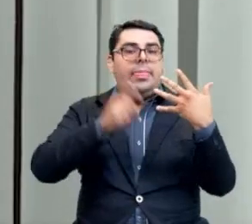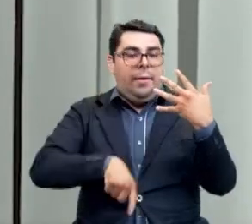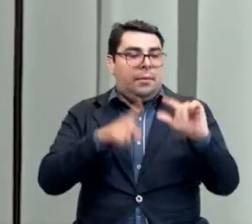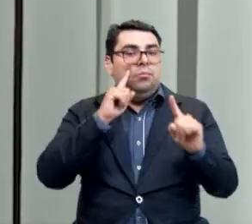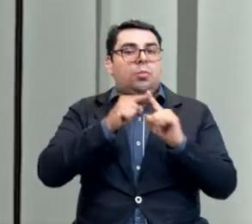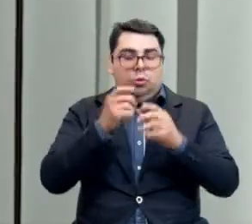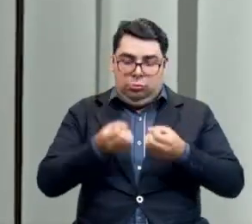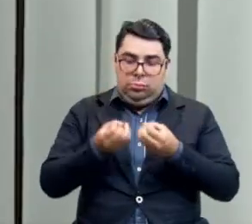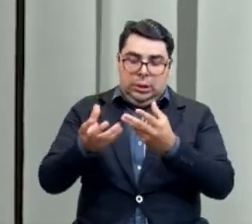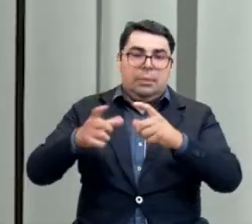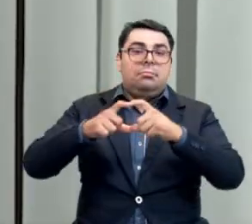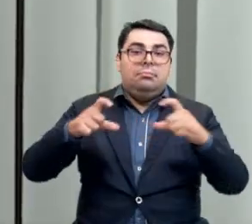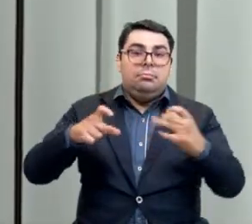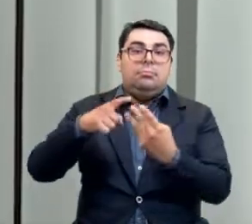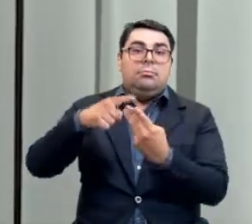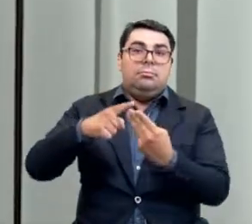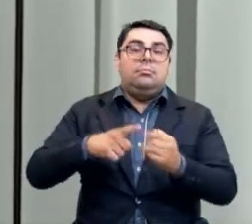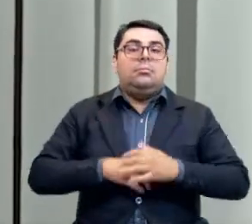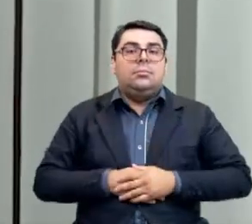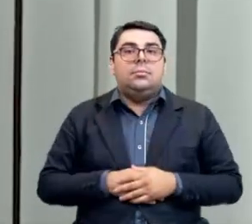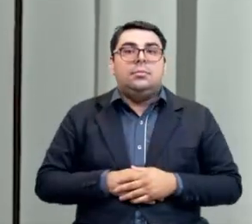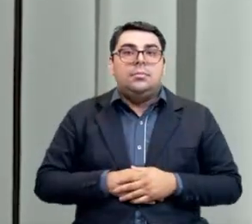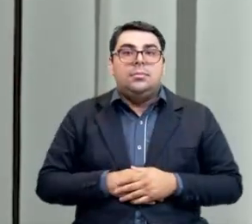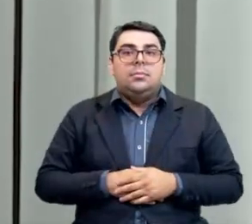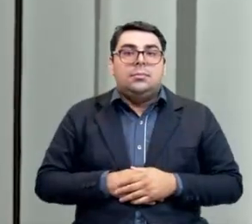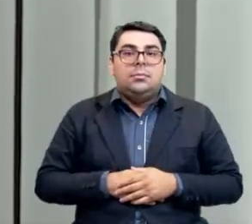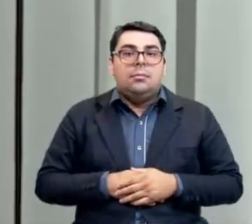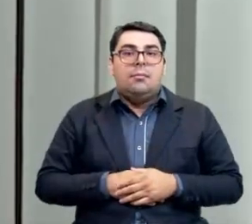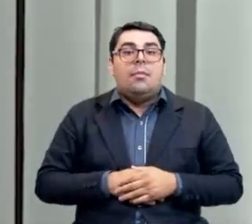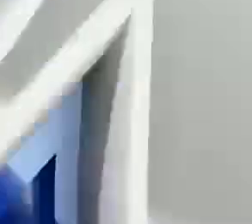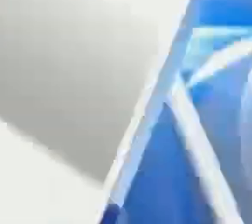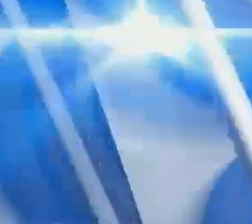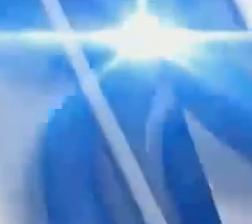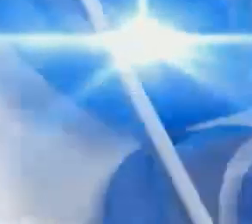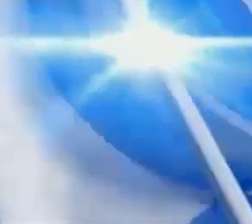para podérsele otorgar la licencia. Esos requisitos están avalados en el RUN directamente.